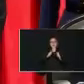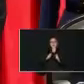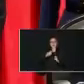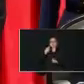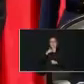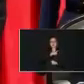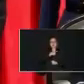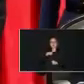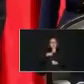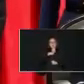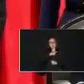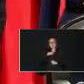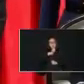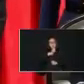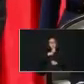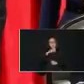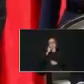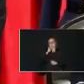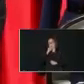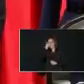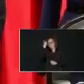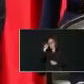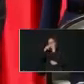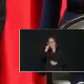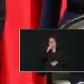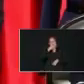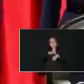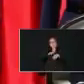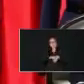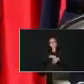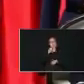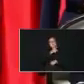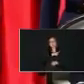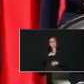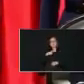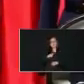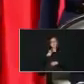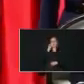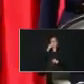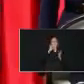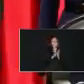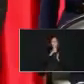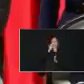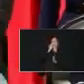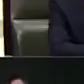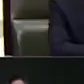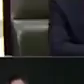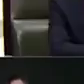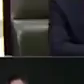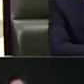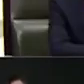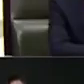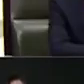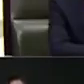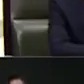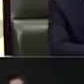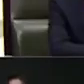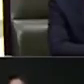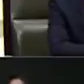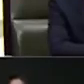no está de más recordarlo, era de 1.7 billones.